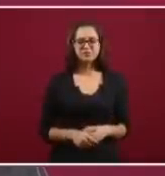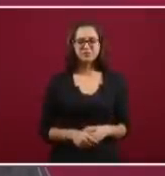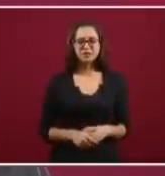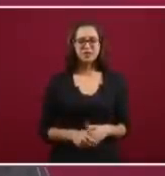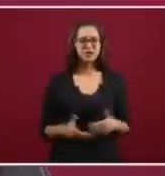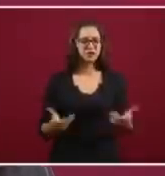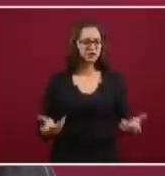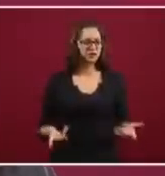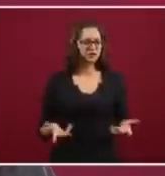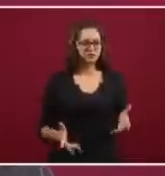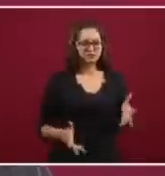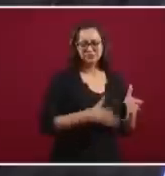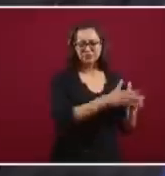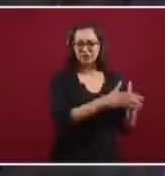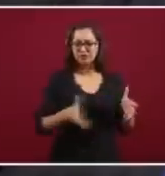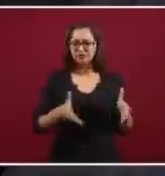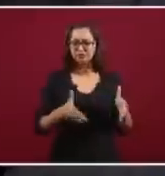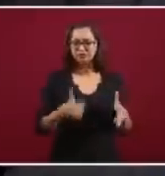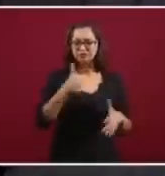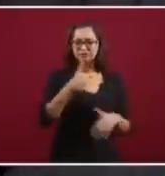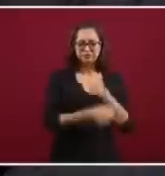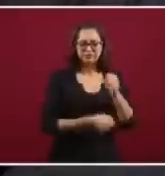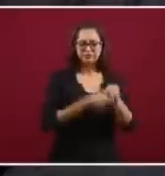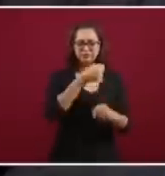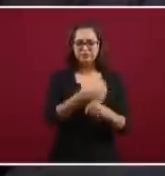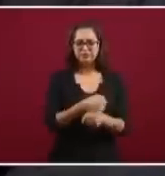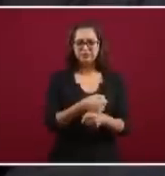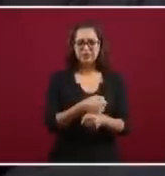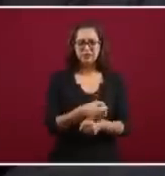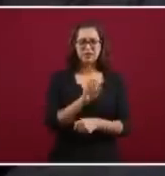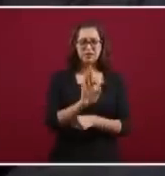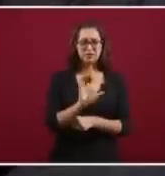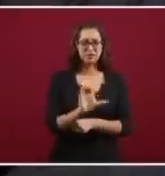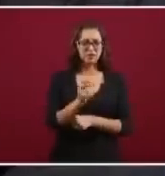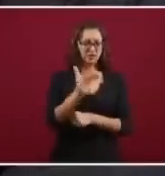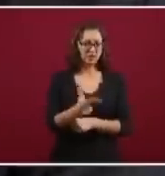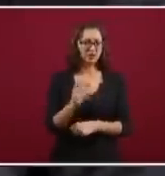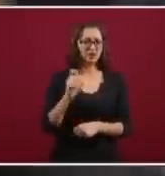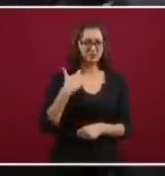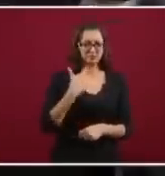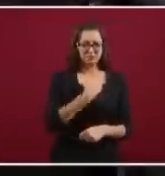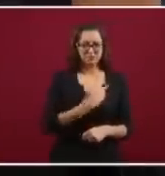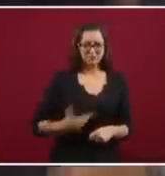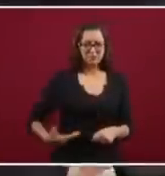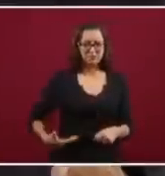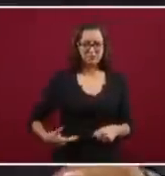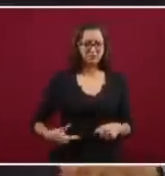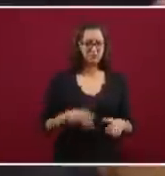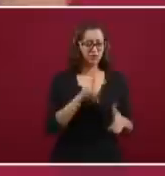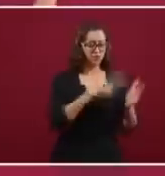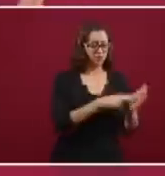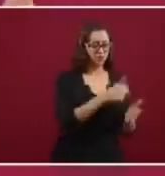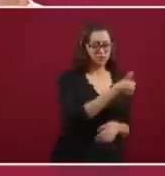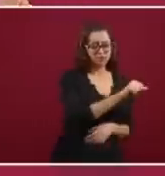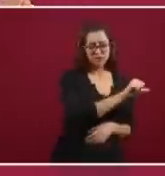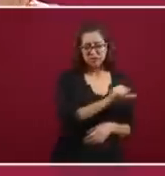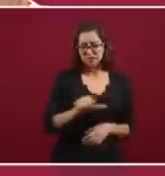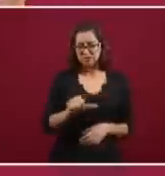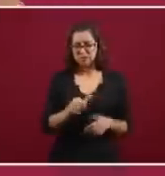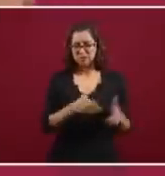todos los muertos que hubieron en el sexenio de Calderón, desde el 2006 a la